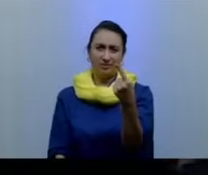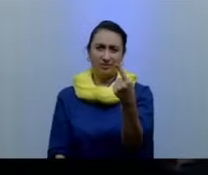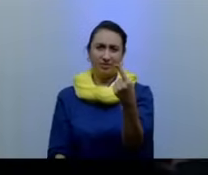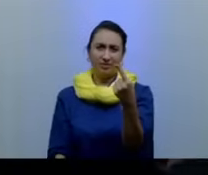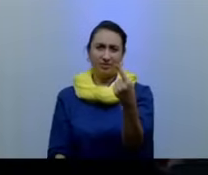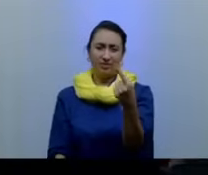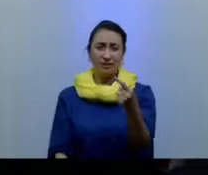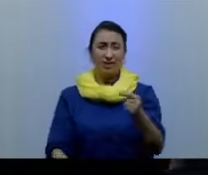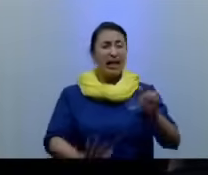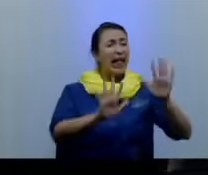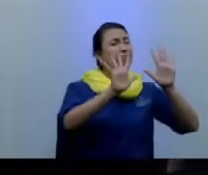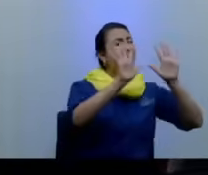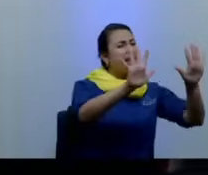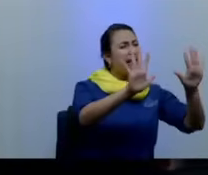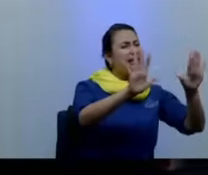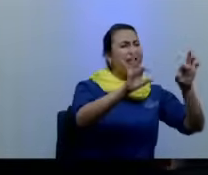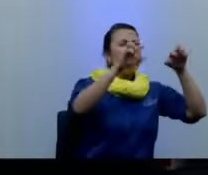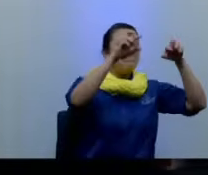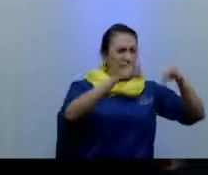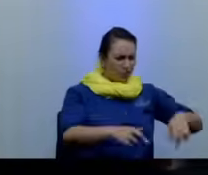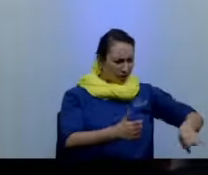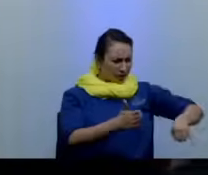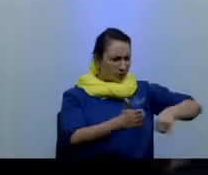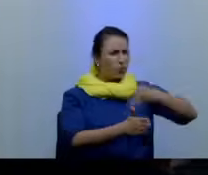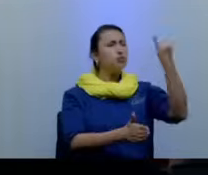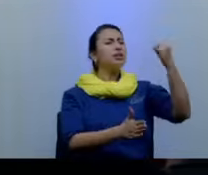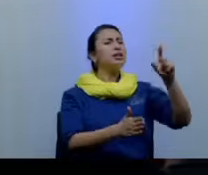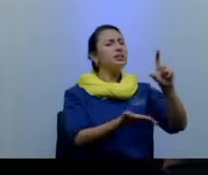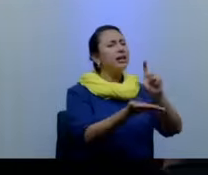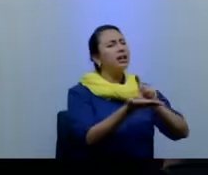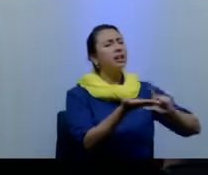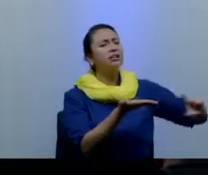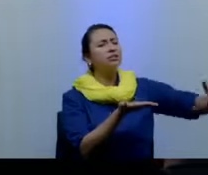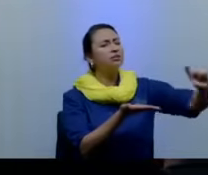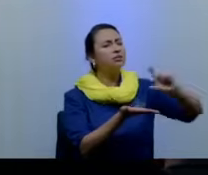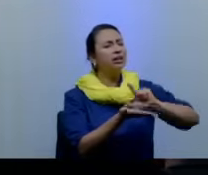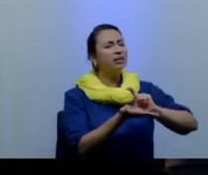justos en Sodoma, no la destruyo.